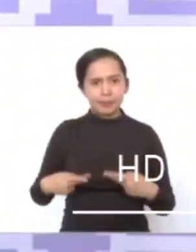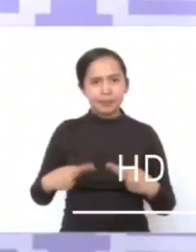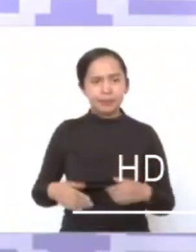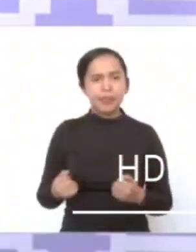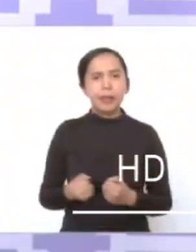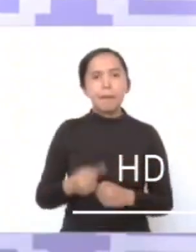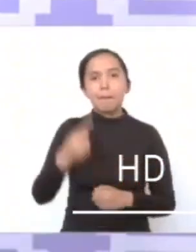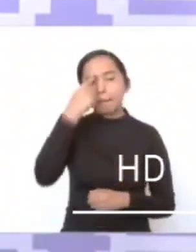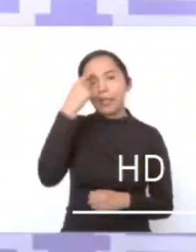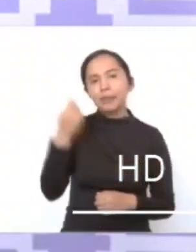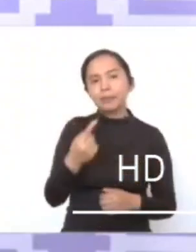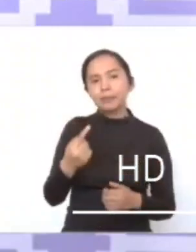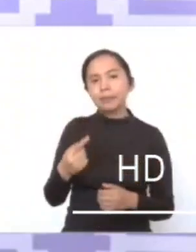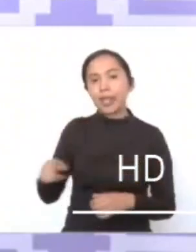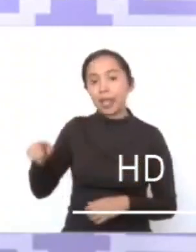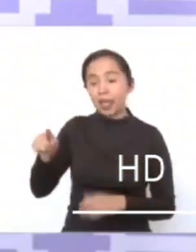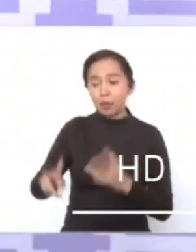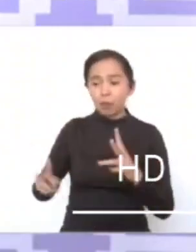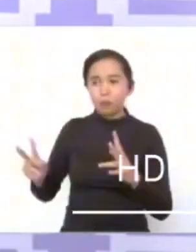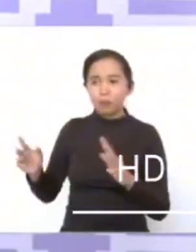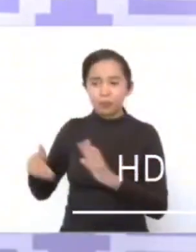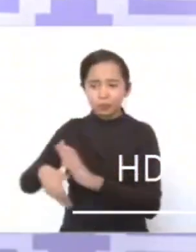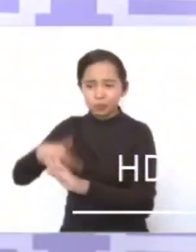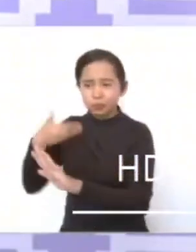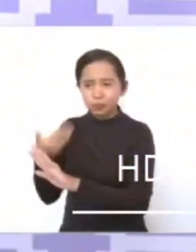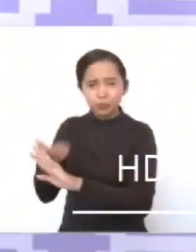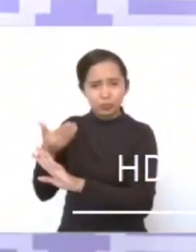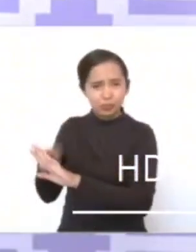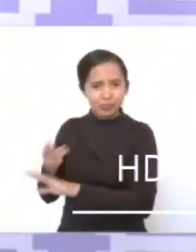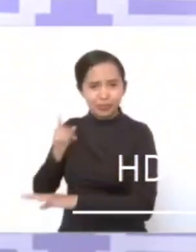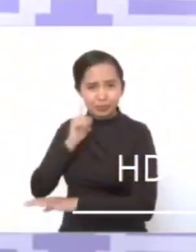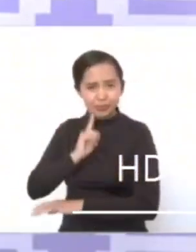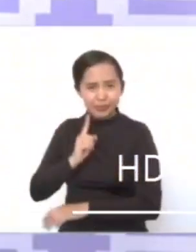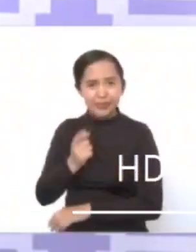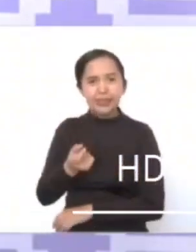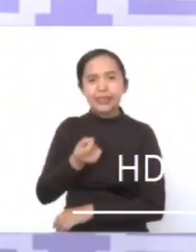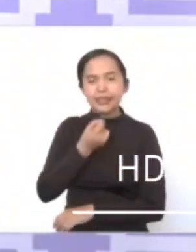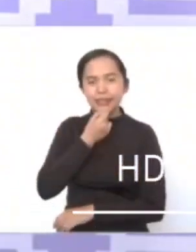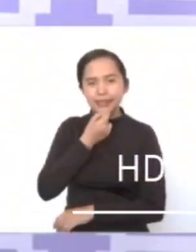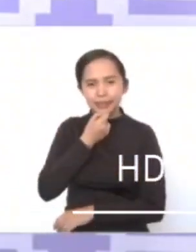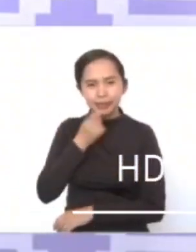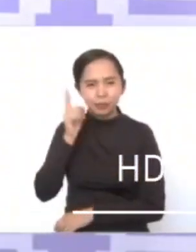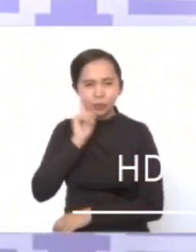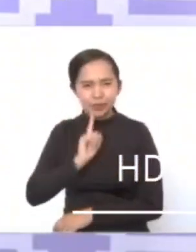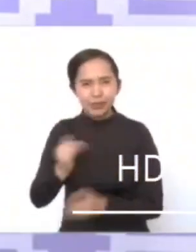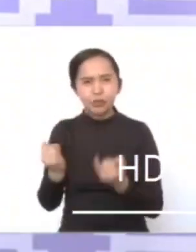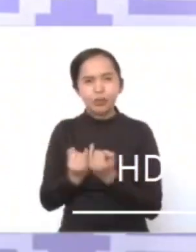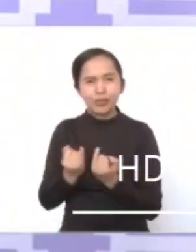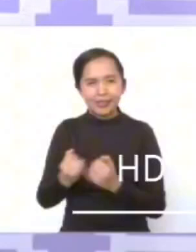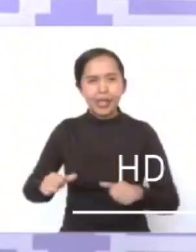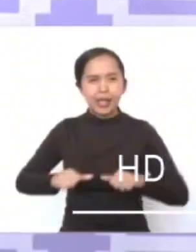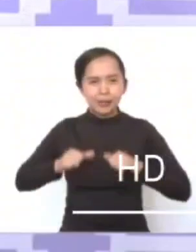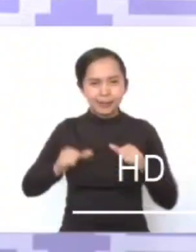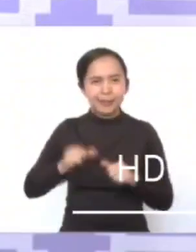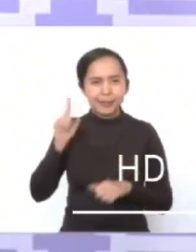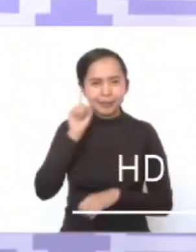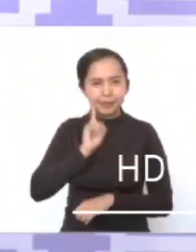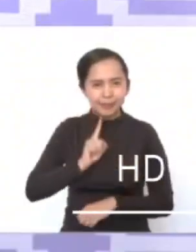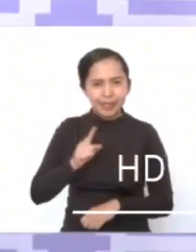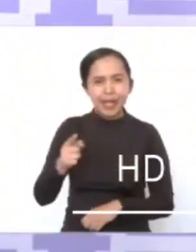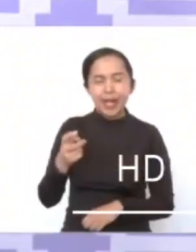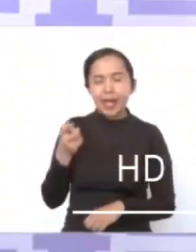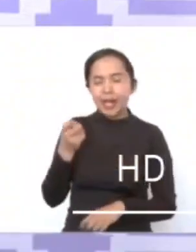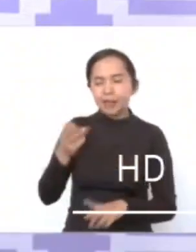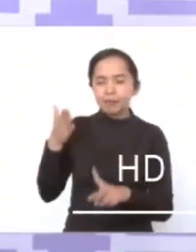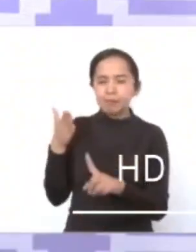enfrentar y erradicar cualquier tipo de violencia contra las mujeres, niñas y adolescentes. Ello con la finalidad de